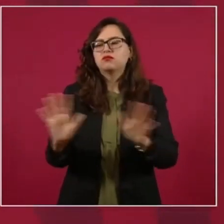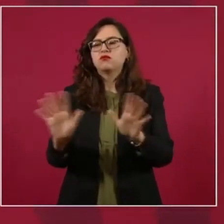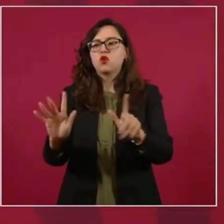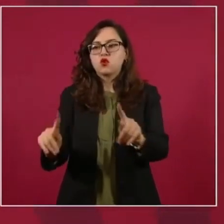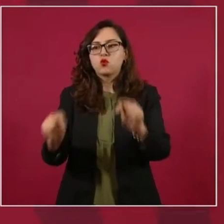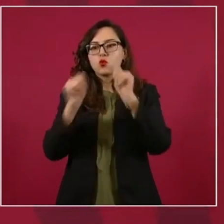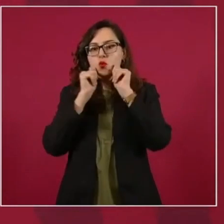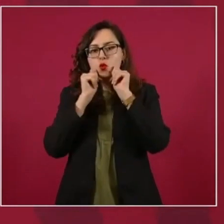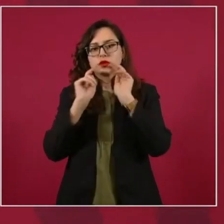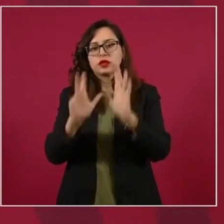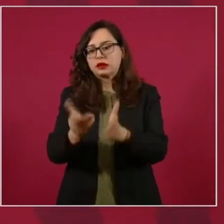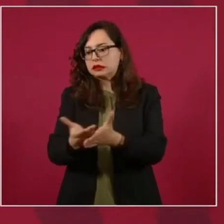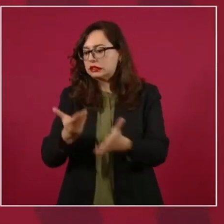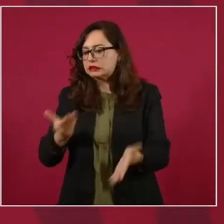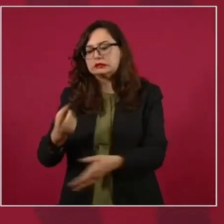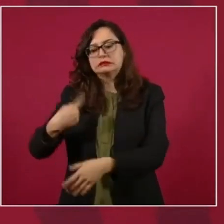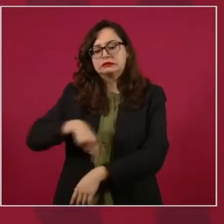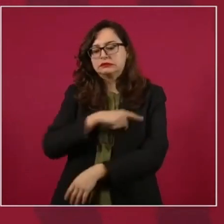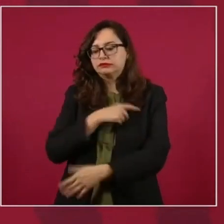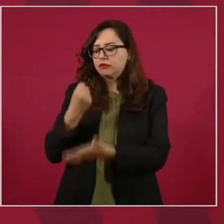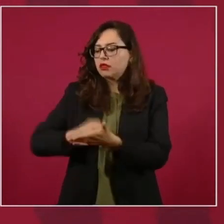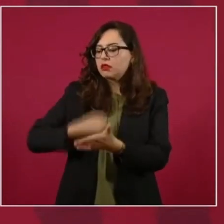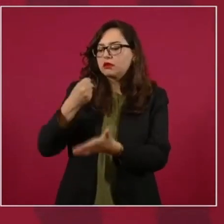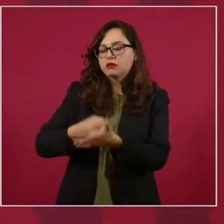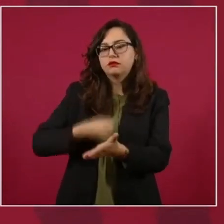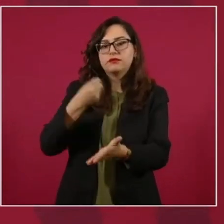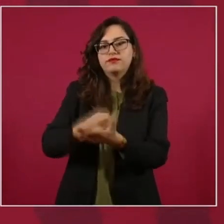luchar por la paz y por la justicia.